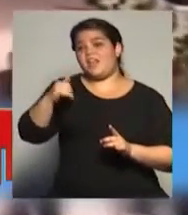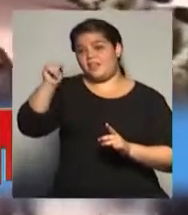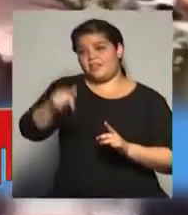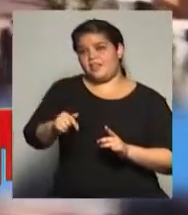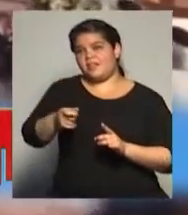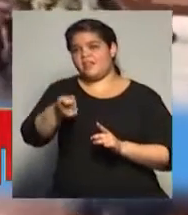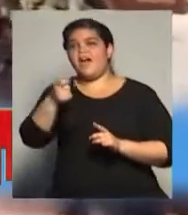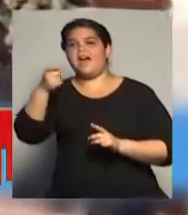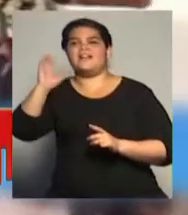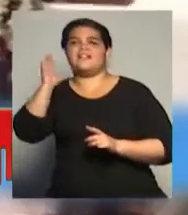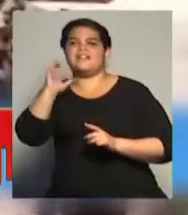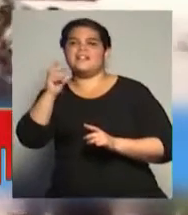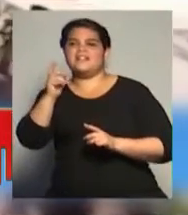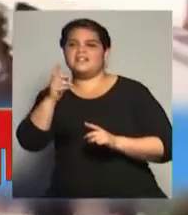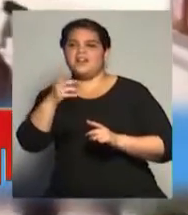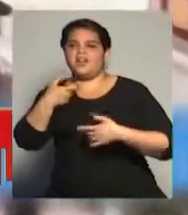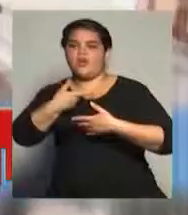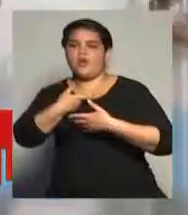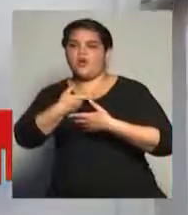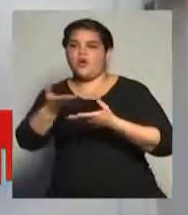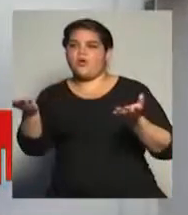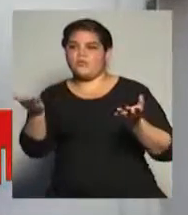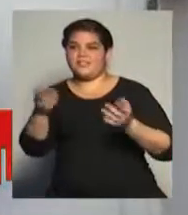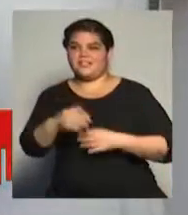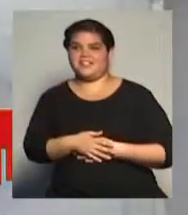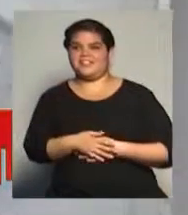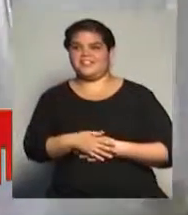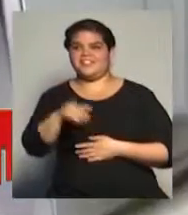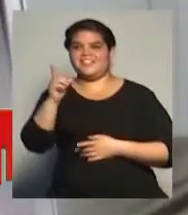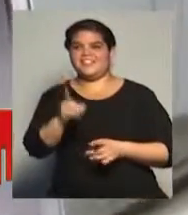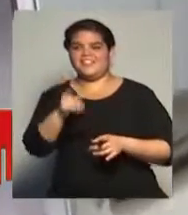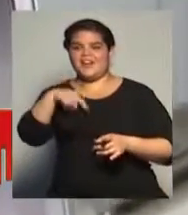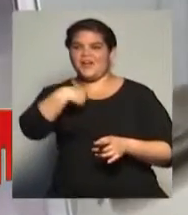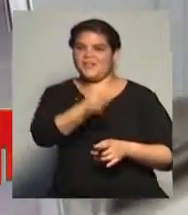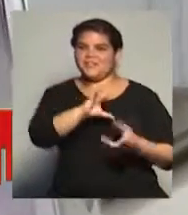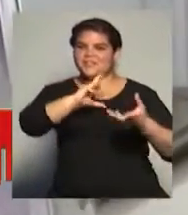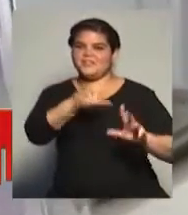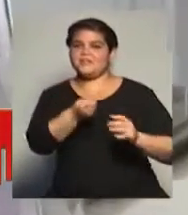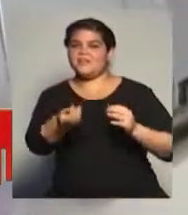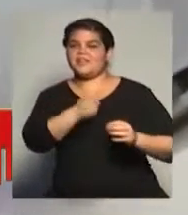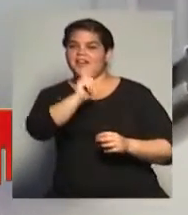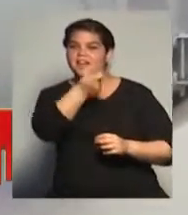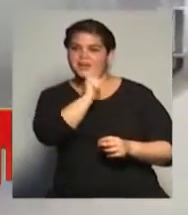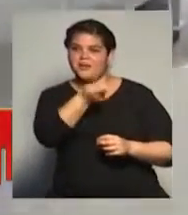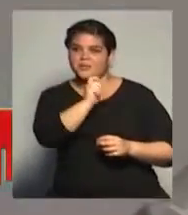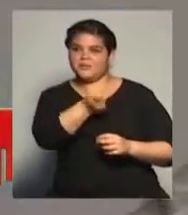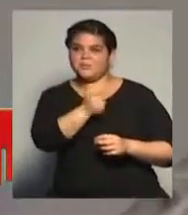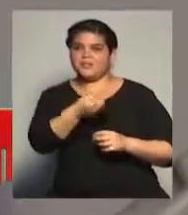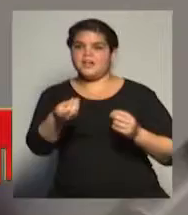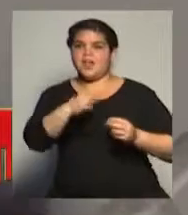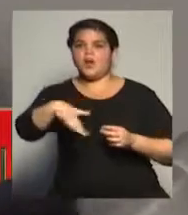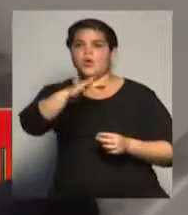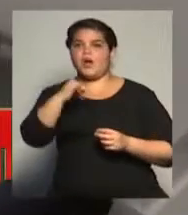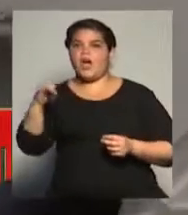radios comunitarias. Otro género innovador son las conferencias de prensa que brinda en el